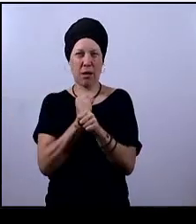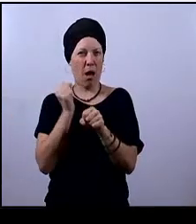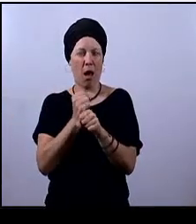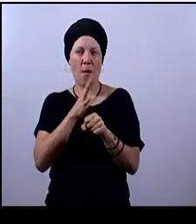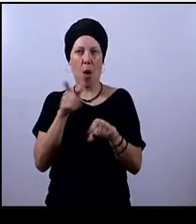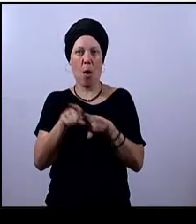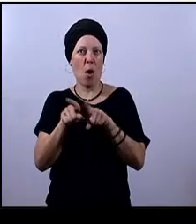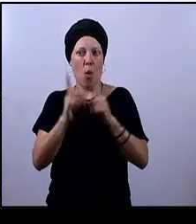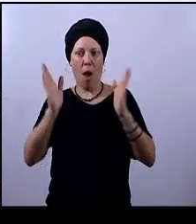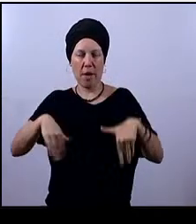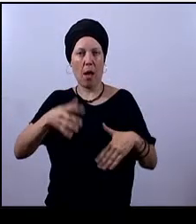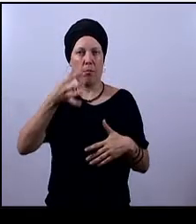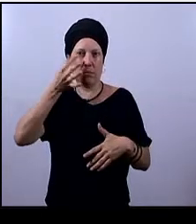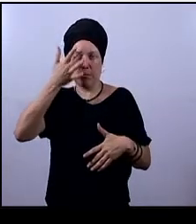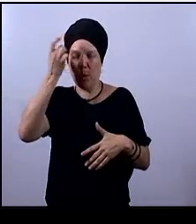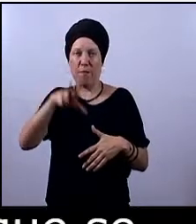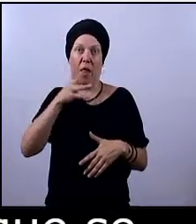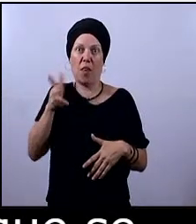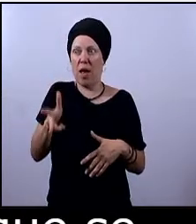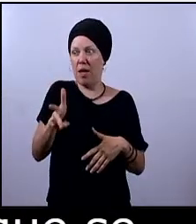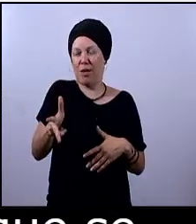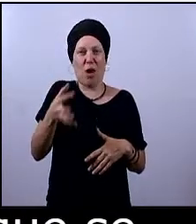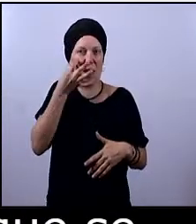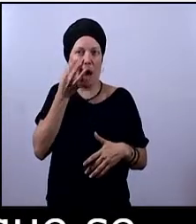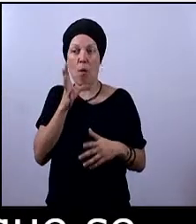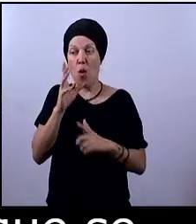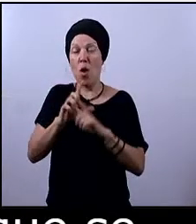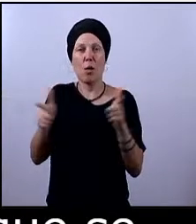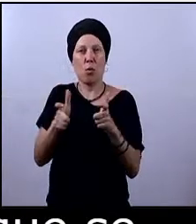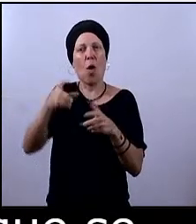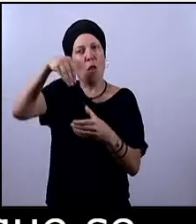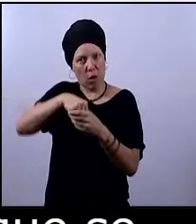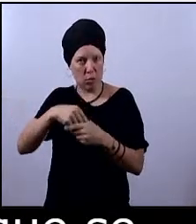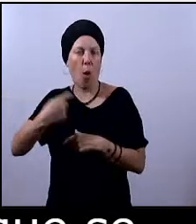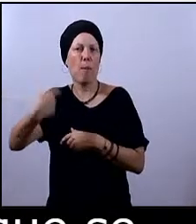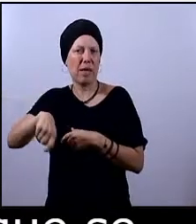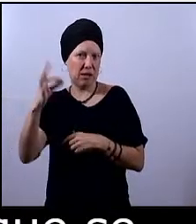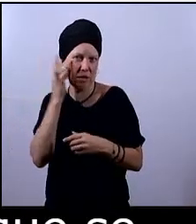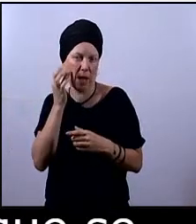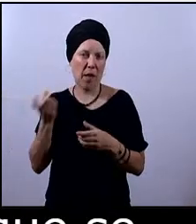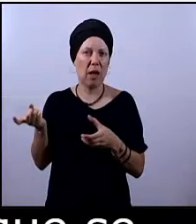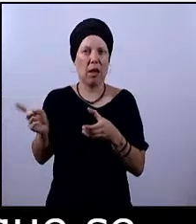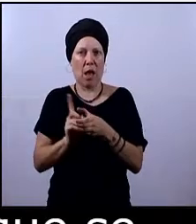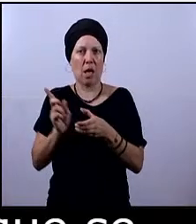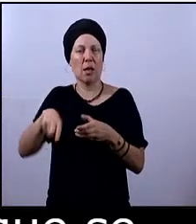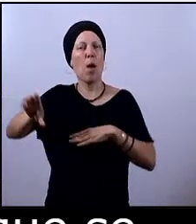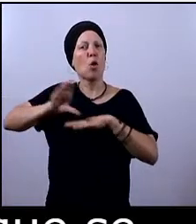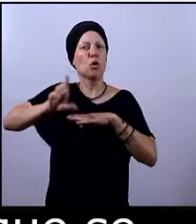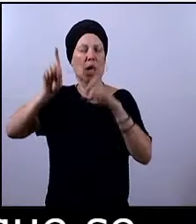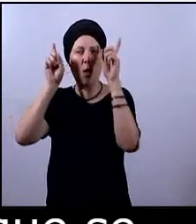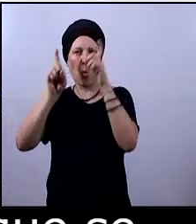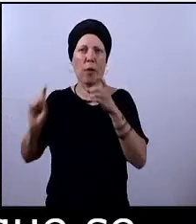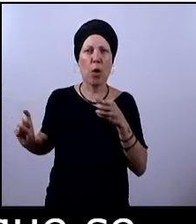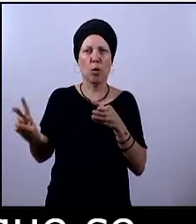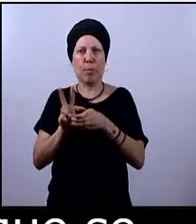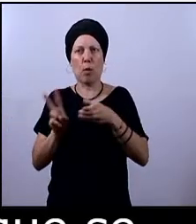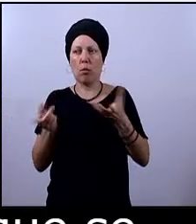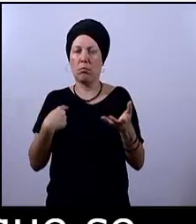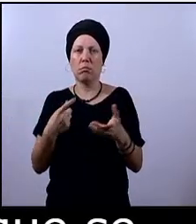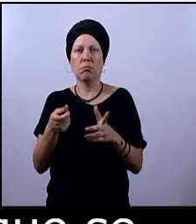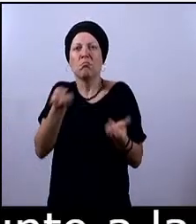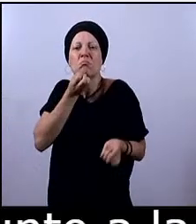se materialice por fin este derecho, que en esa reunión está la presidenta junto a la consejera de Educación y me preguntaba que qué